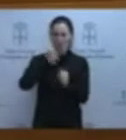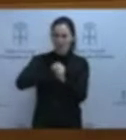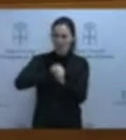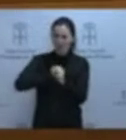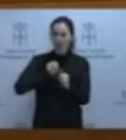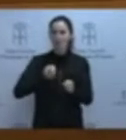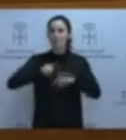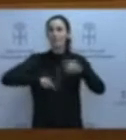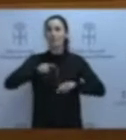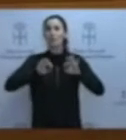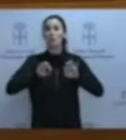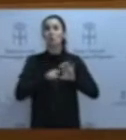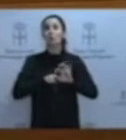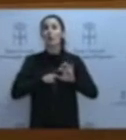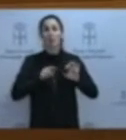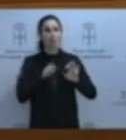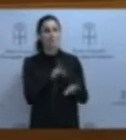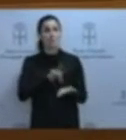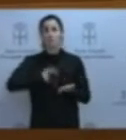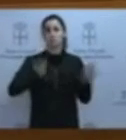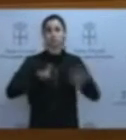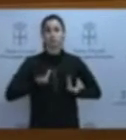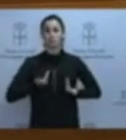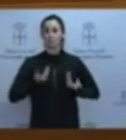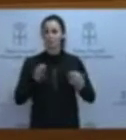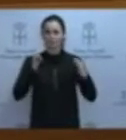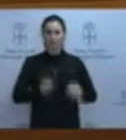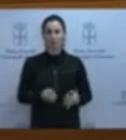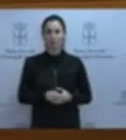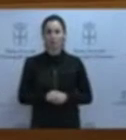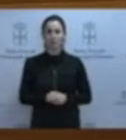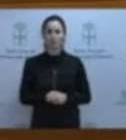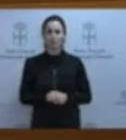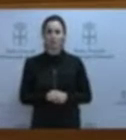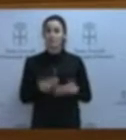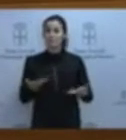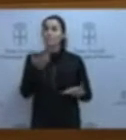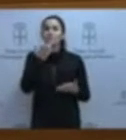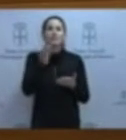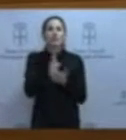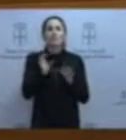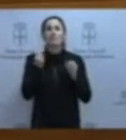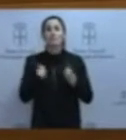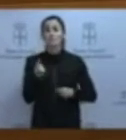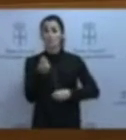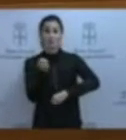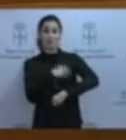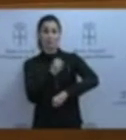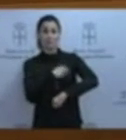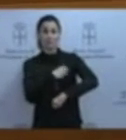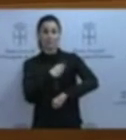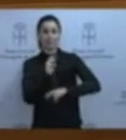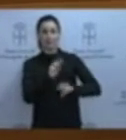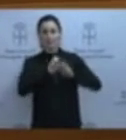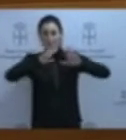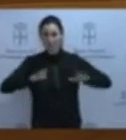algunos puestos de trabajo y los efectos que ello puede tener para la salud. El ejemplo de la hucha sirve para visualizar